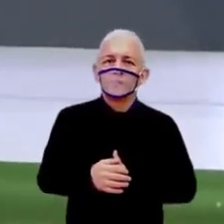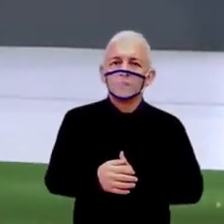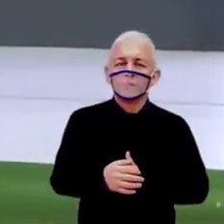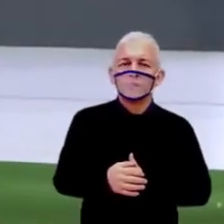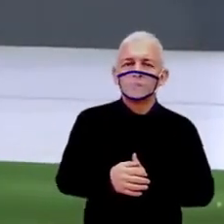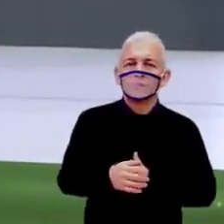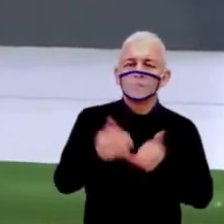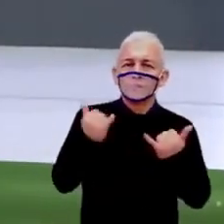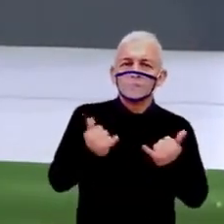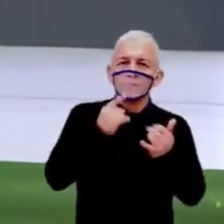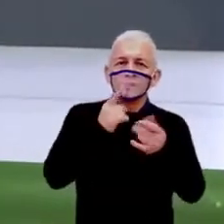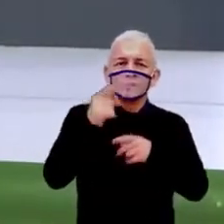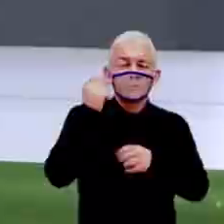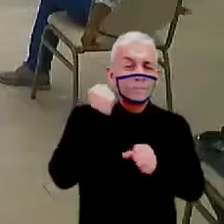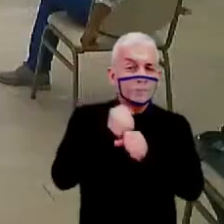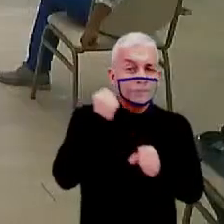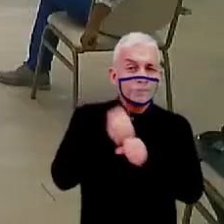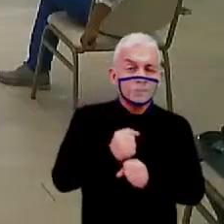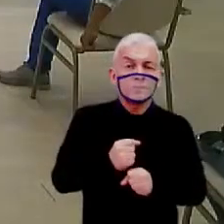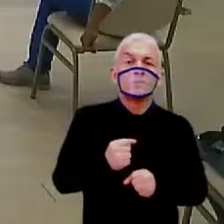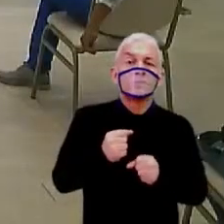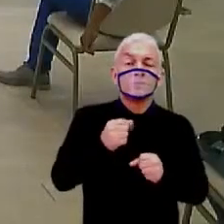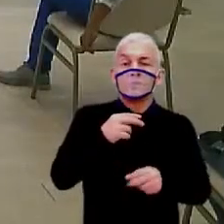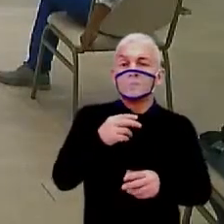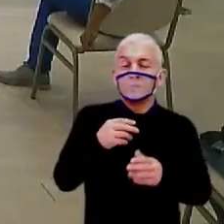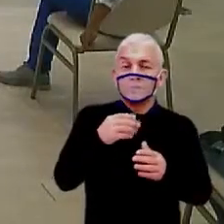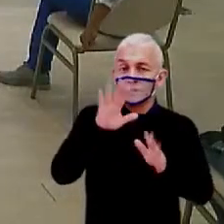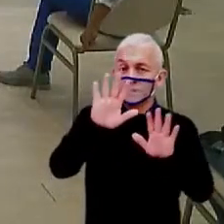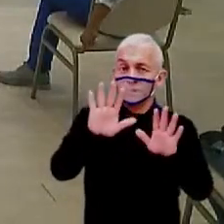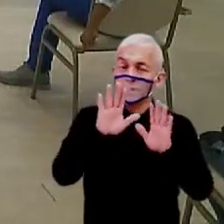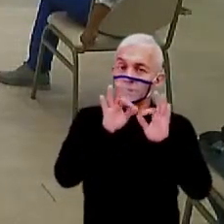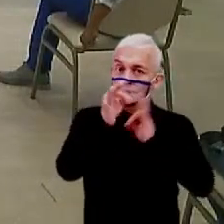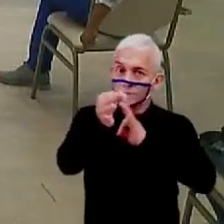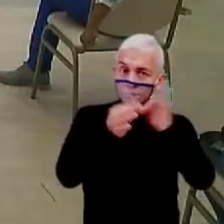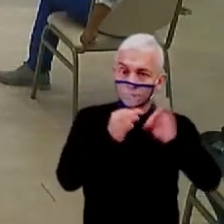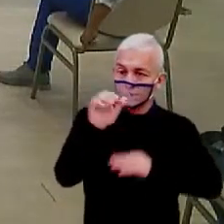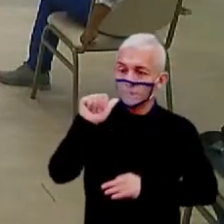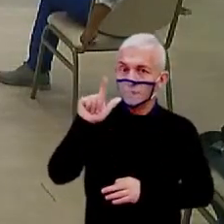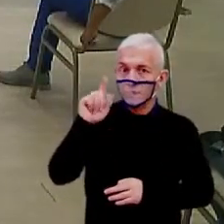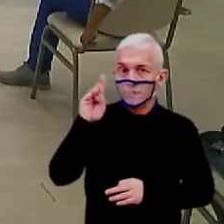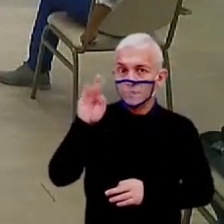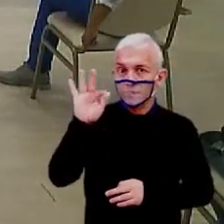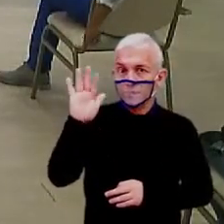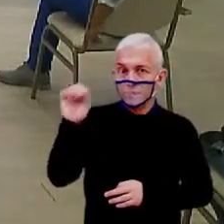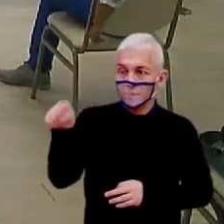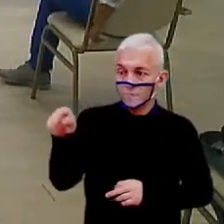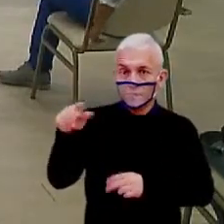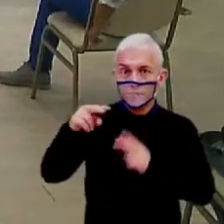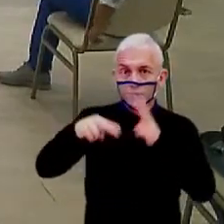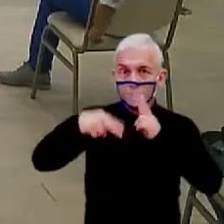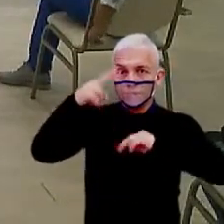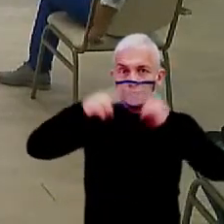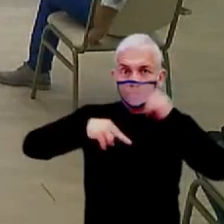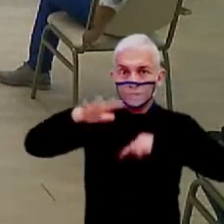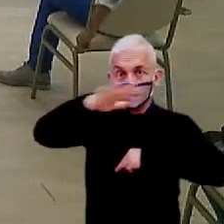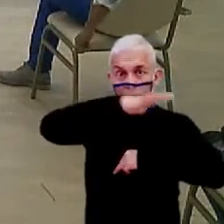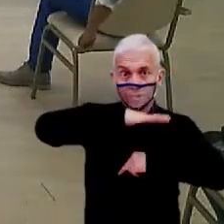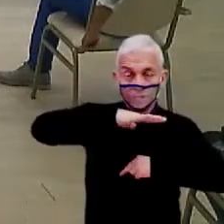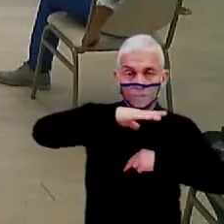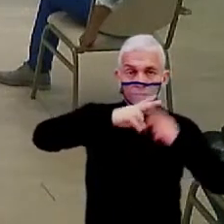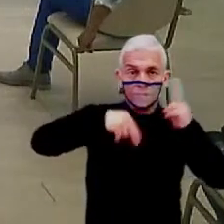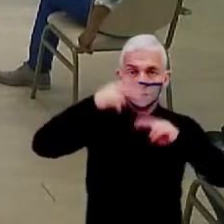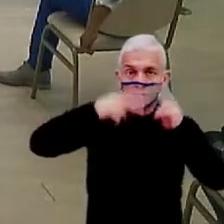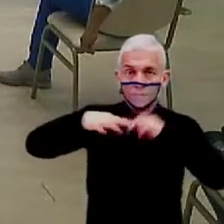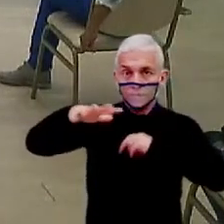tiene una gran tarea, porque les explico. Alberto se ha encargado de construir los parques de Barranquilla, por ejemplo, con